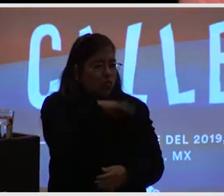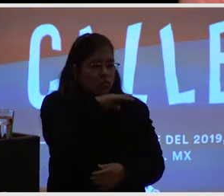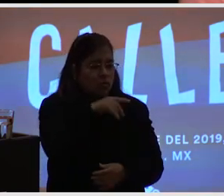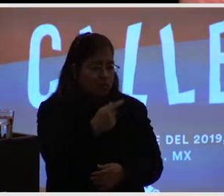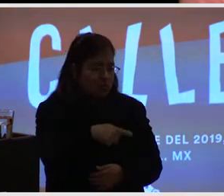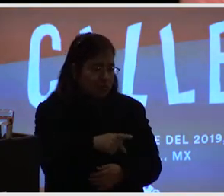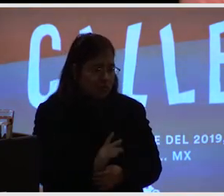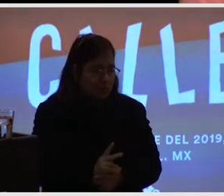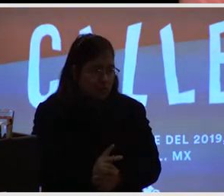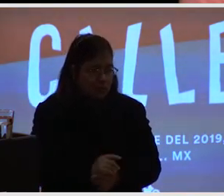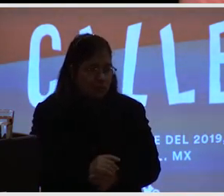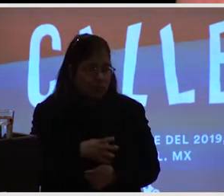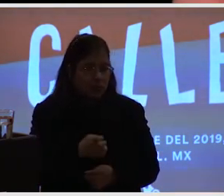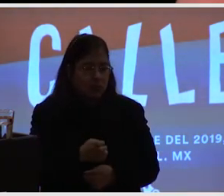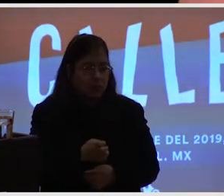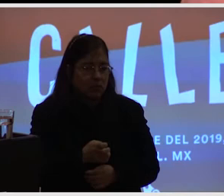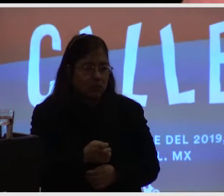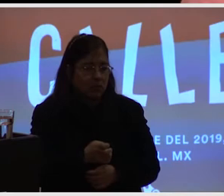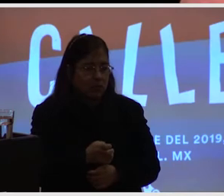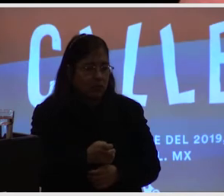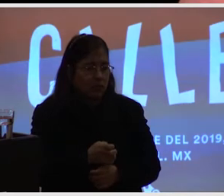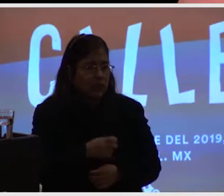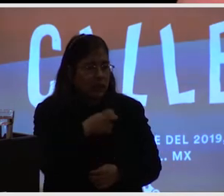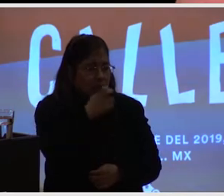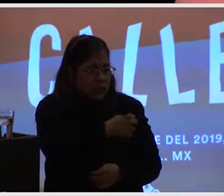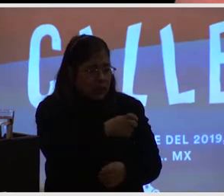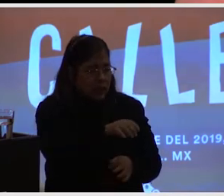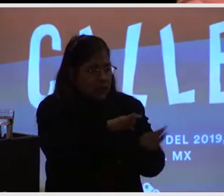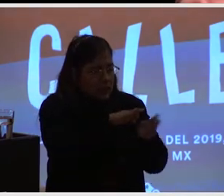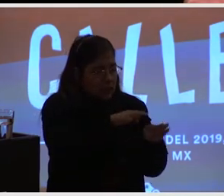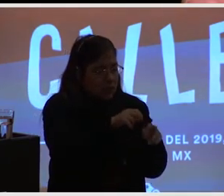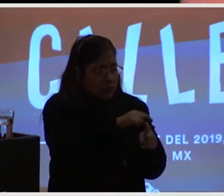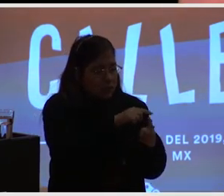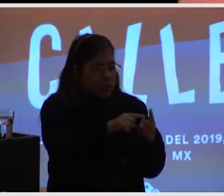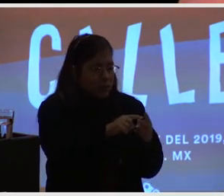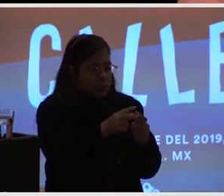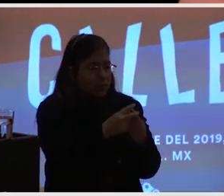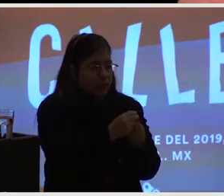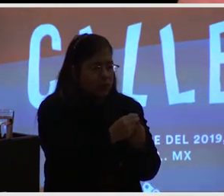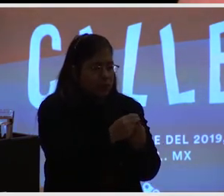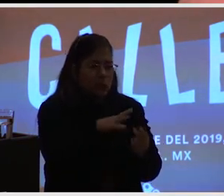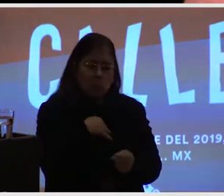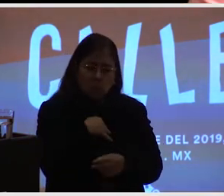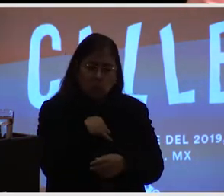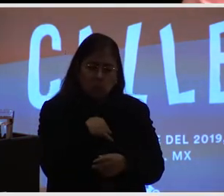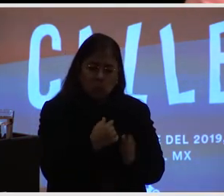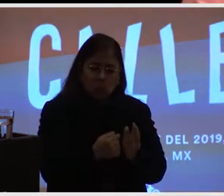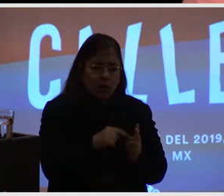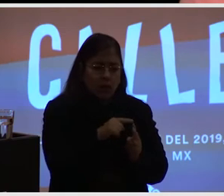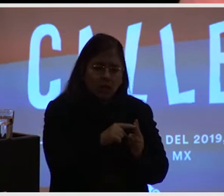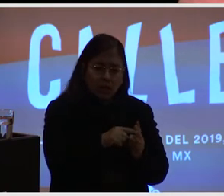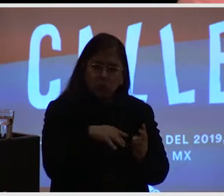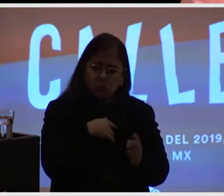entre otras cosas y esa acción como que sembró una semilla bastante fuerte en las personas